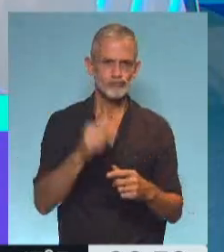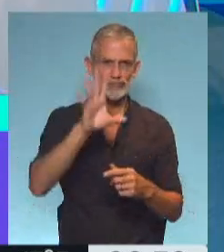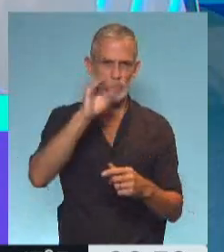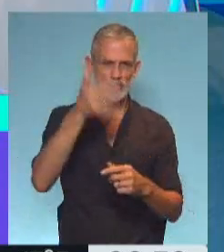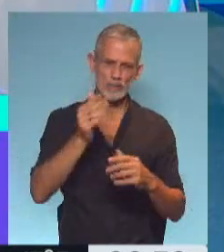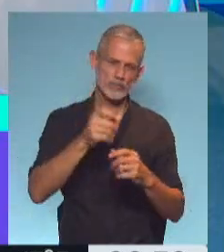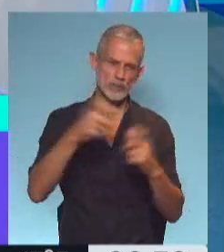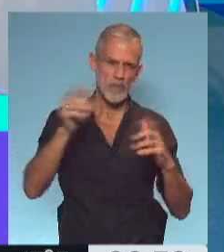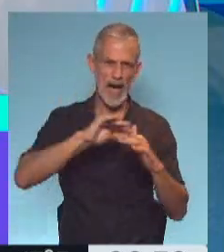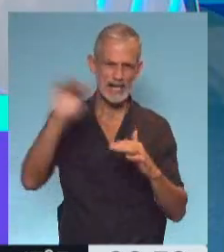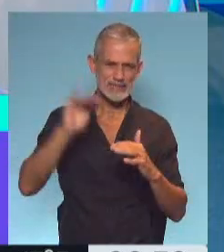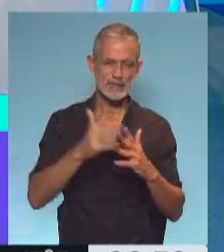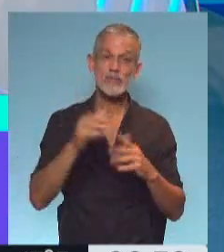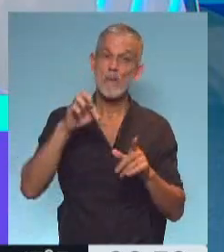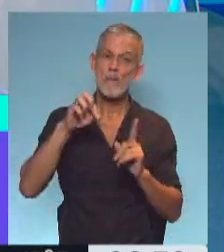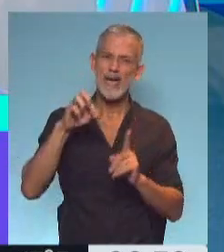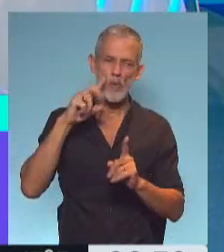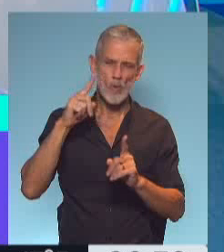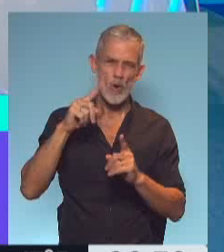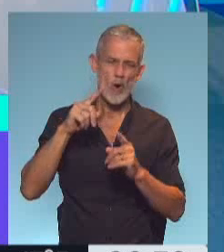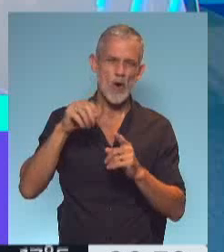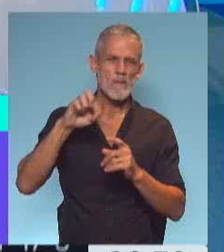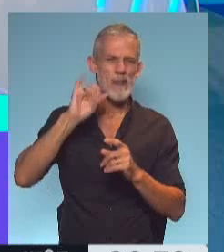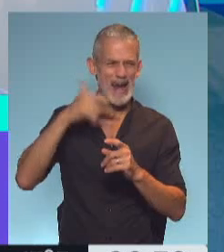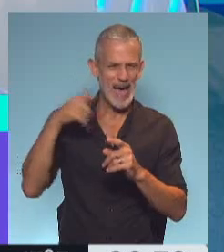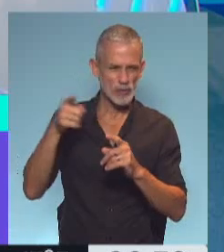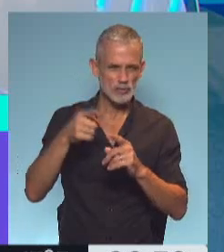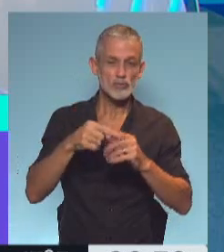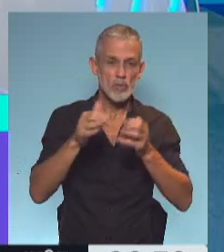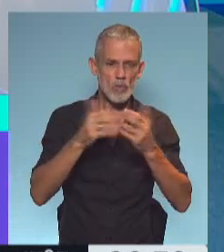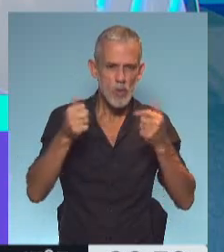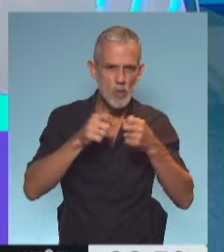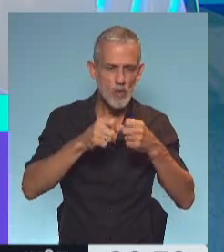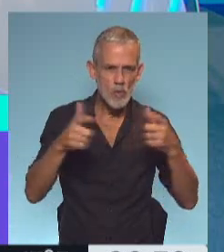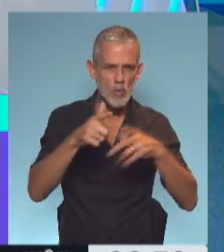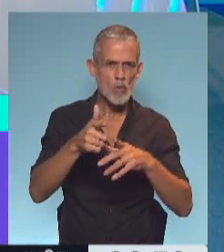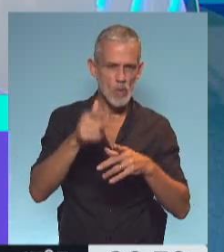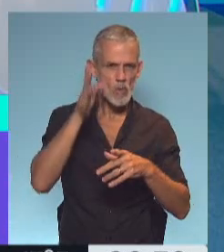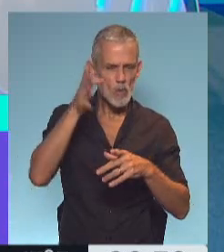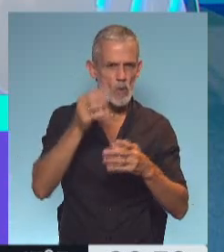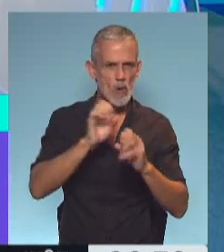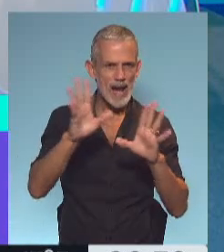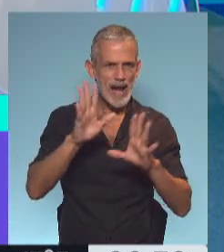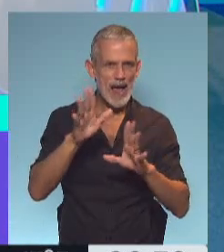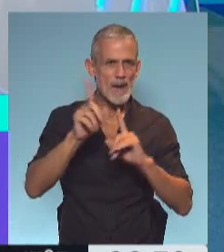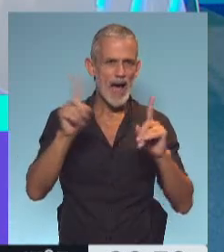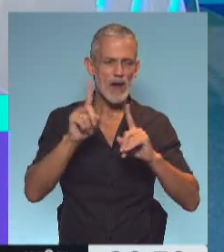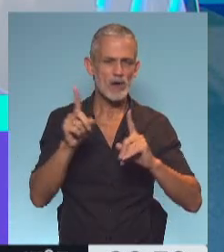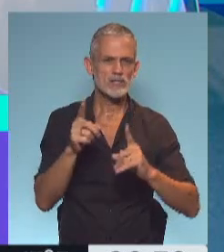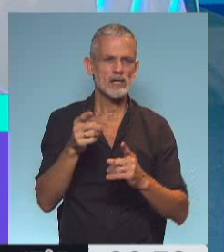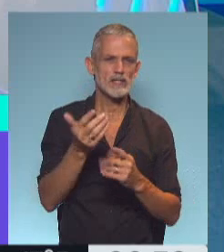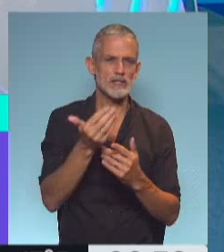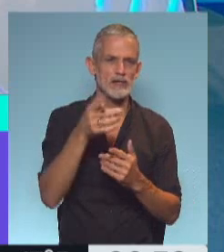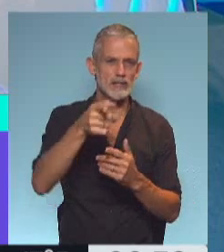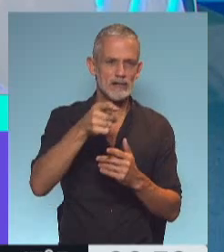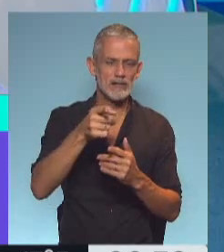son, a raíz de la variante P1, cuadros más agresivos en esa población, como estaba mencionando. Si no hay una dinámica de